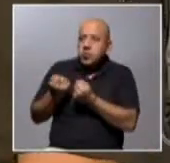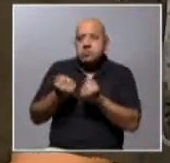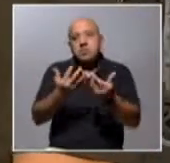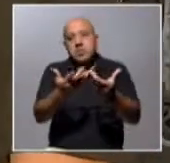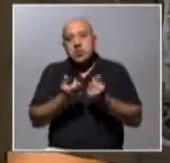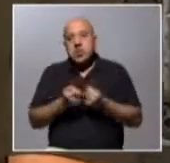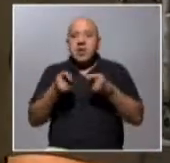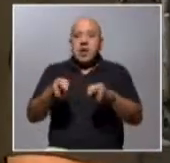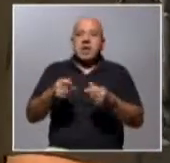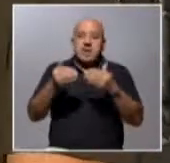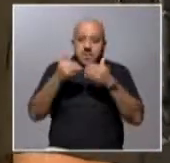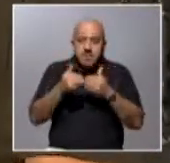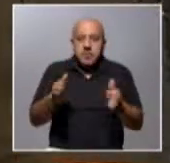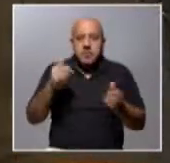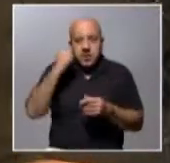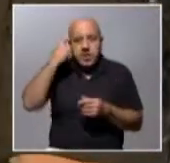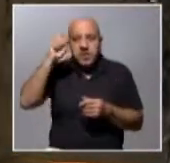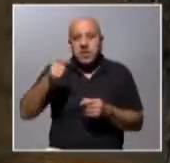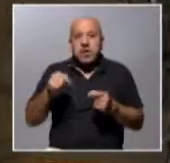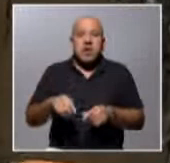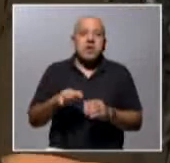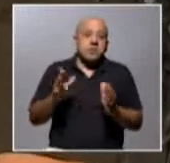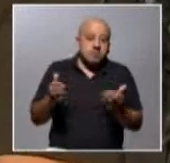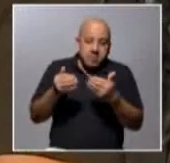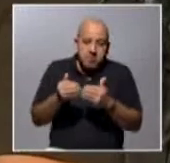ahí surgió la idea y bueno, fue tomando forma